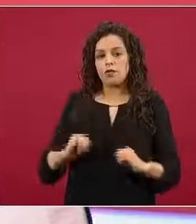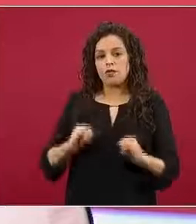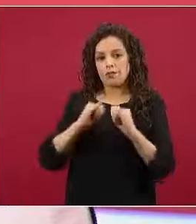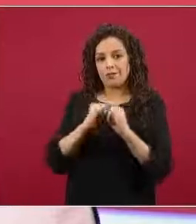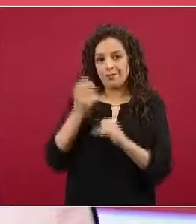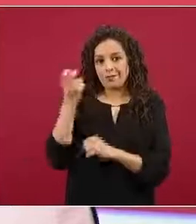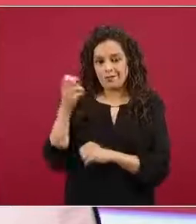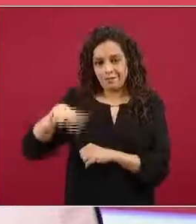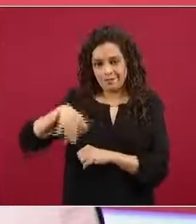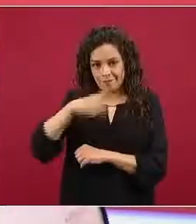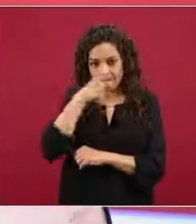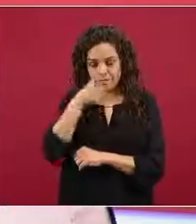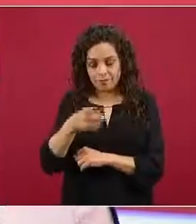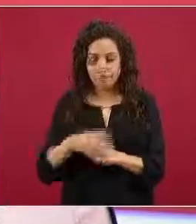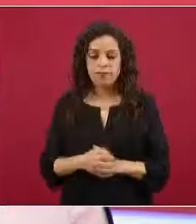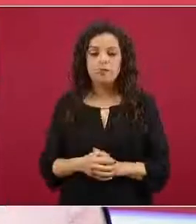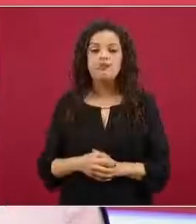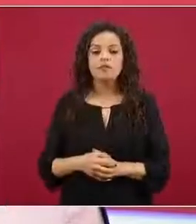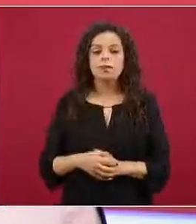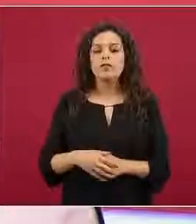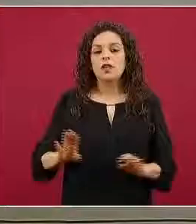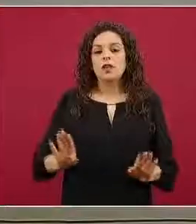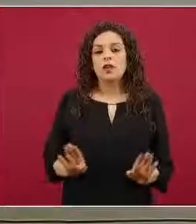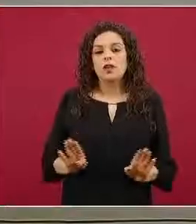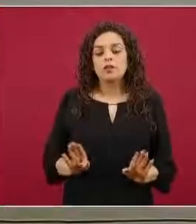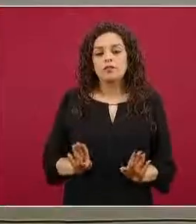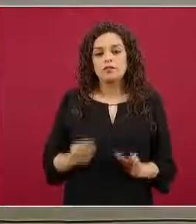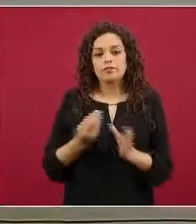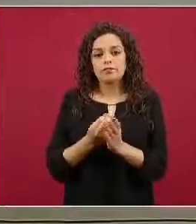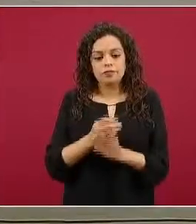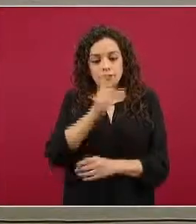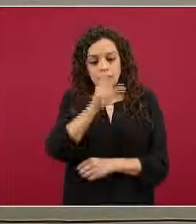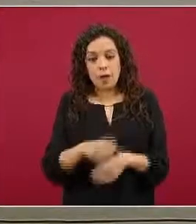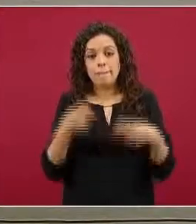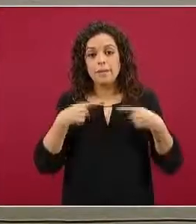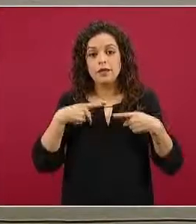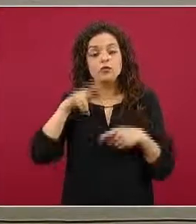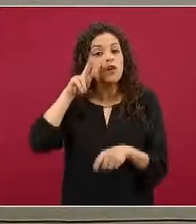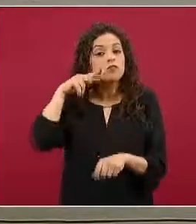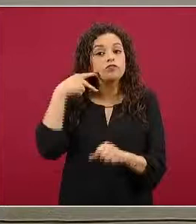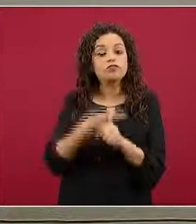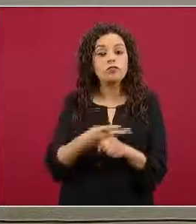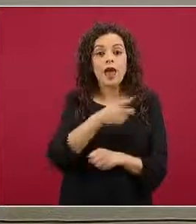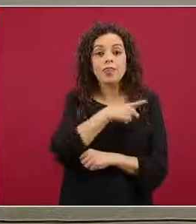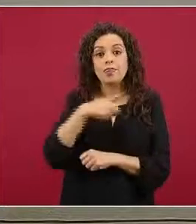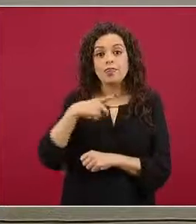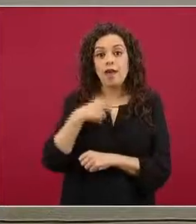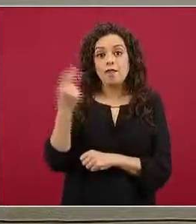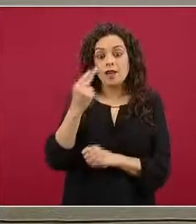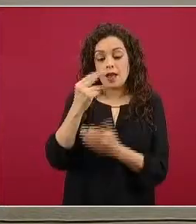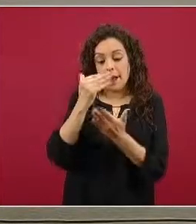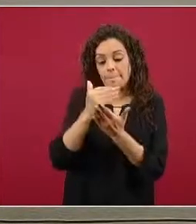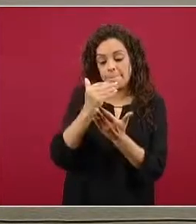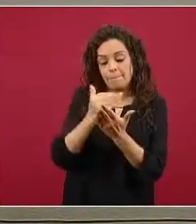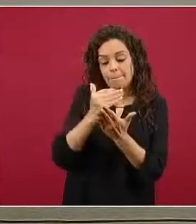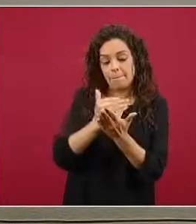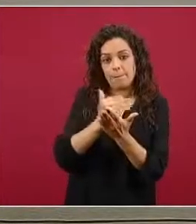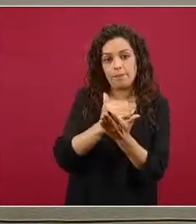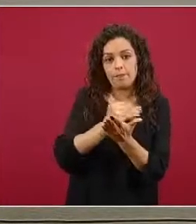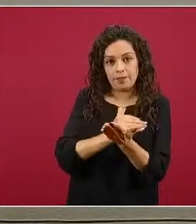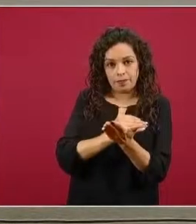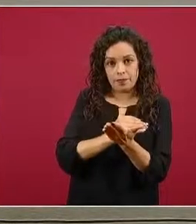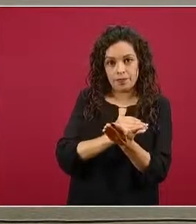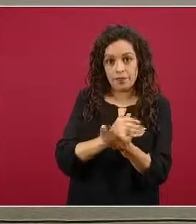Salvador Subirán, son las características que las personas voluntarias deben de cumplir, son los criterios